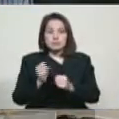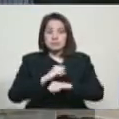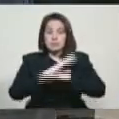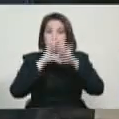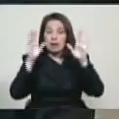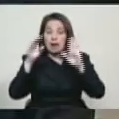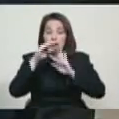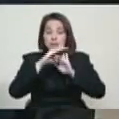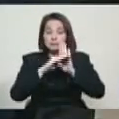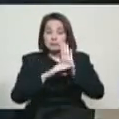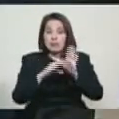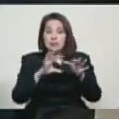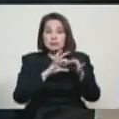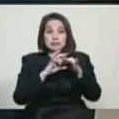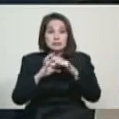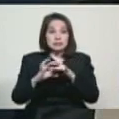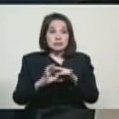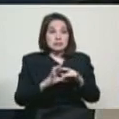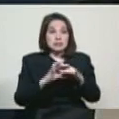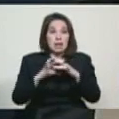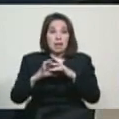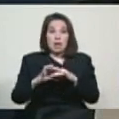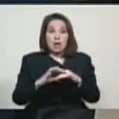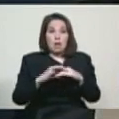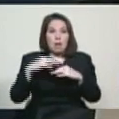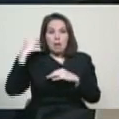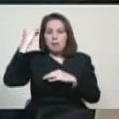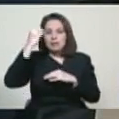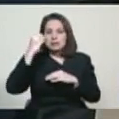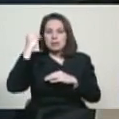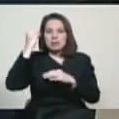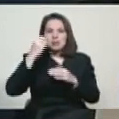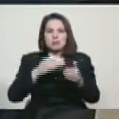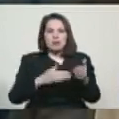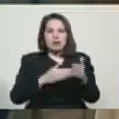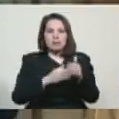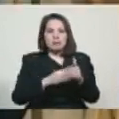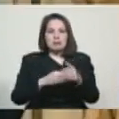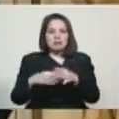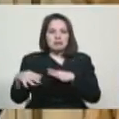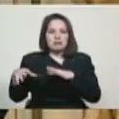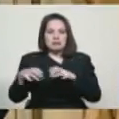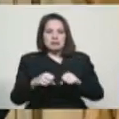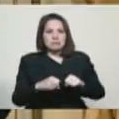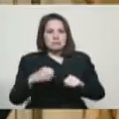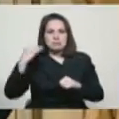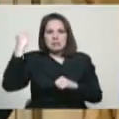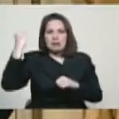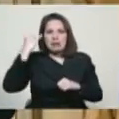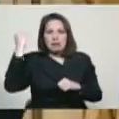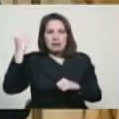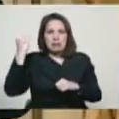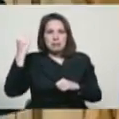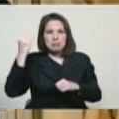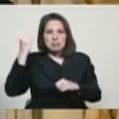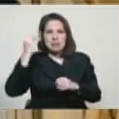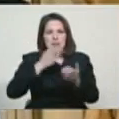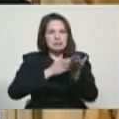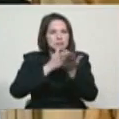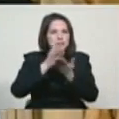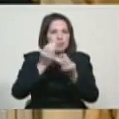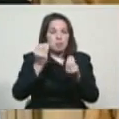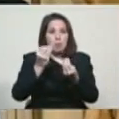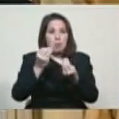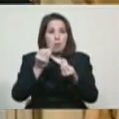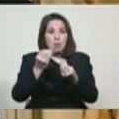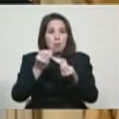articulado, porque si hay un pensamiento anticolonial, descolonizador, es el comandante Chávez. Si era el hombre que